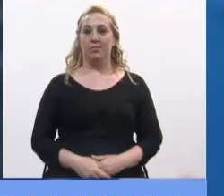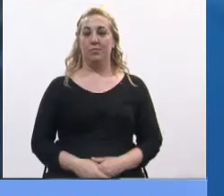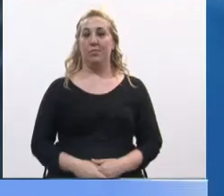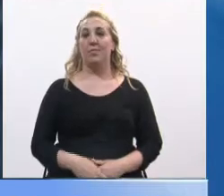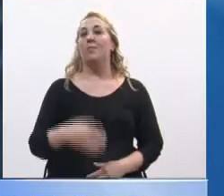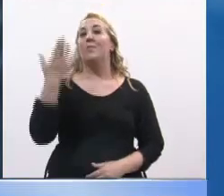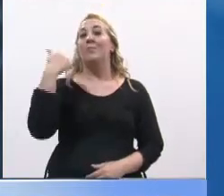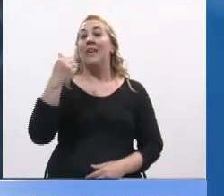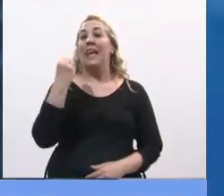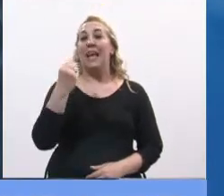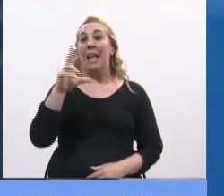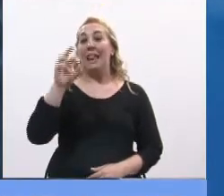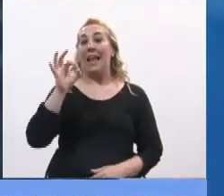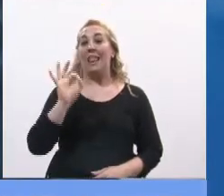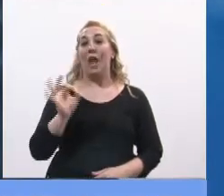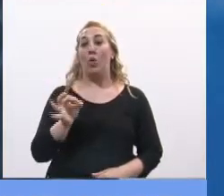fue el